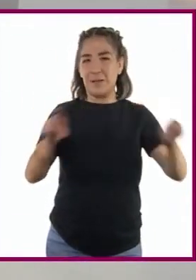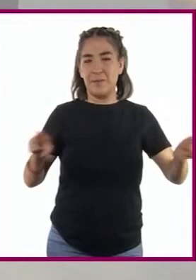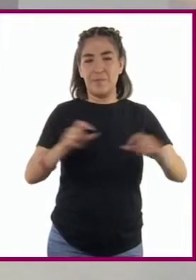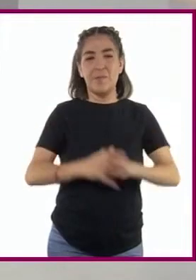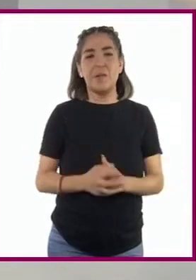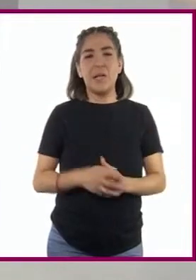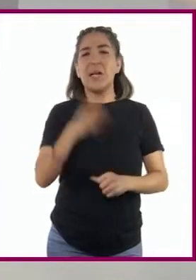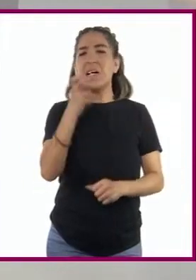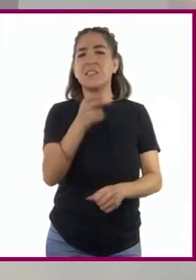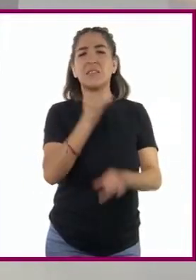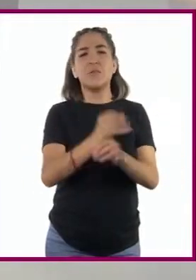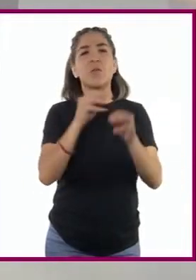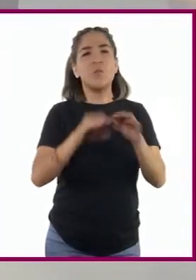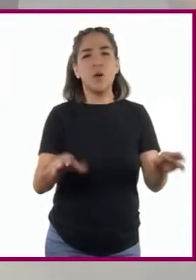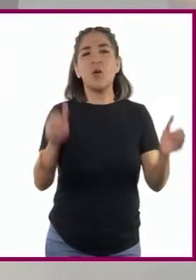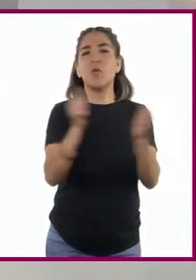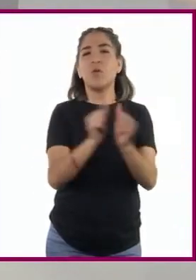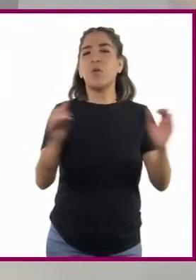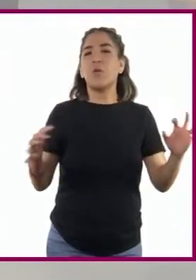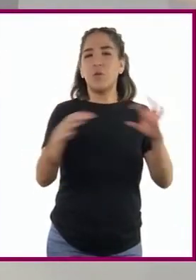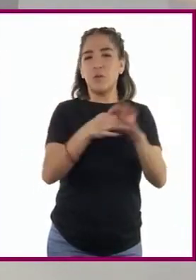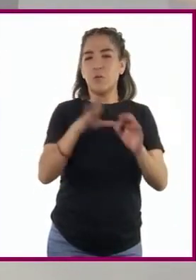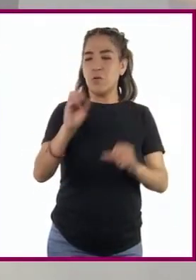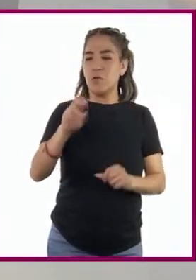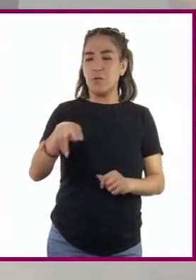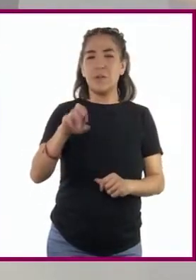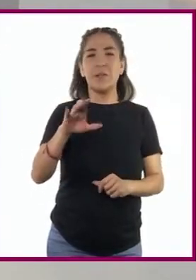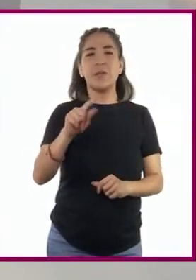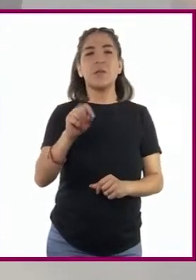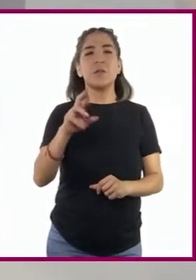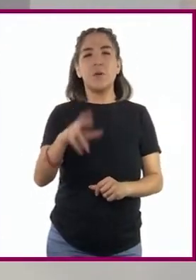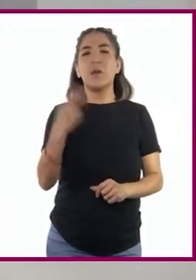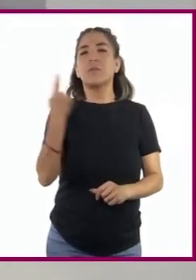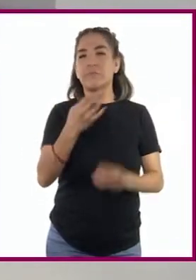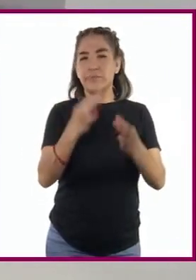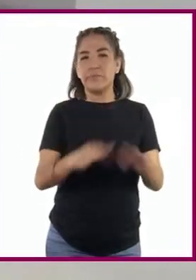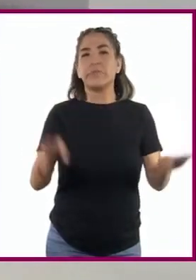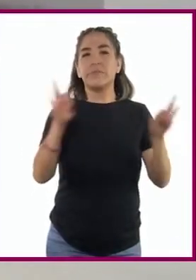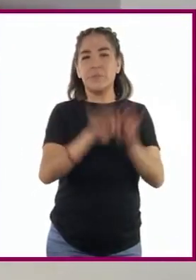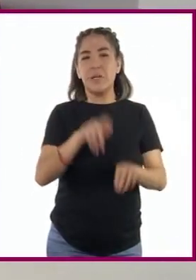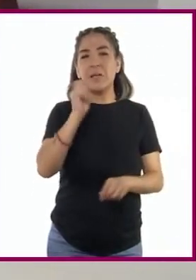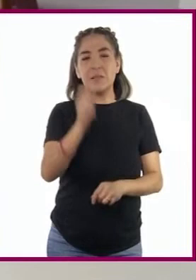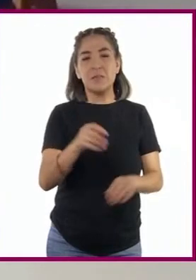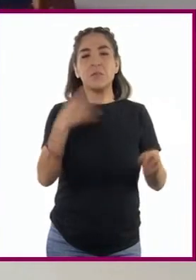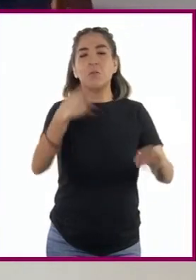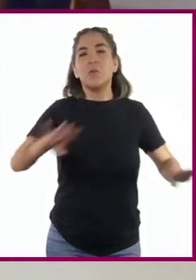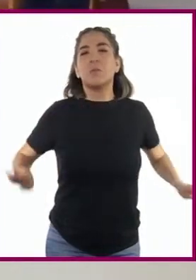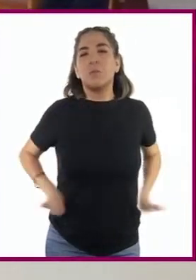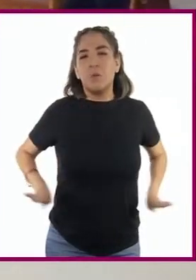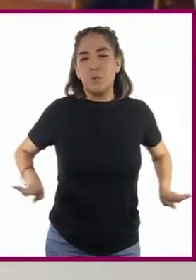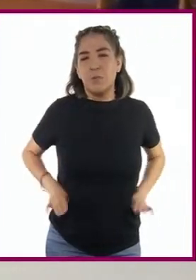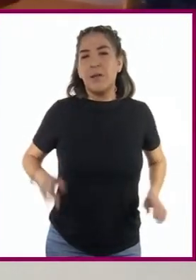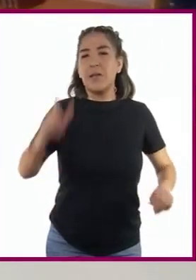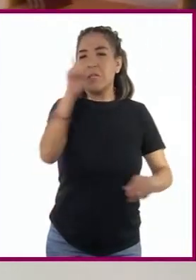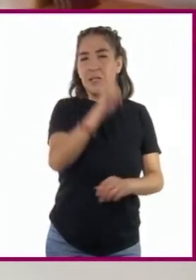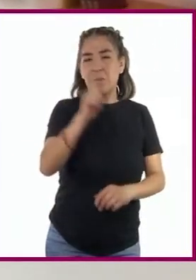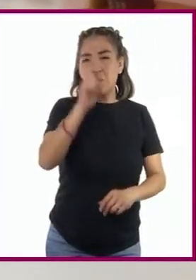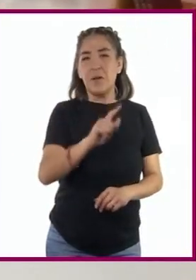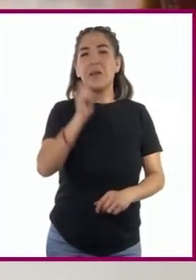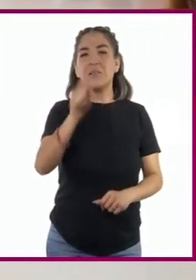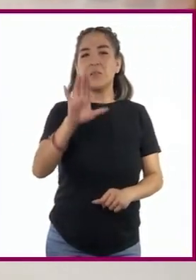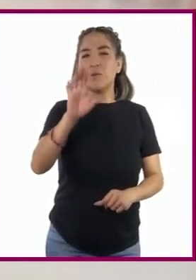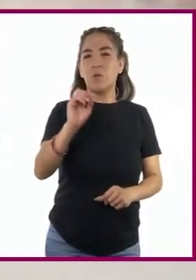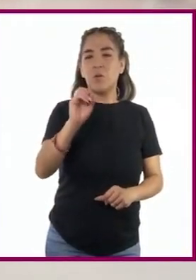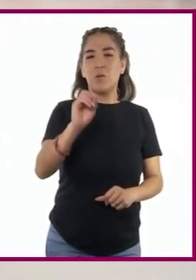Estas expresiones o conectores son indispensables para nuestra siguiente propiedad del lenguaje, la